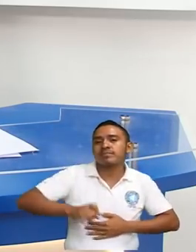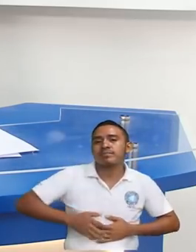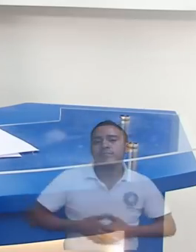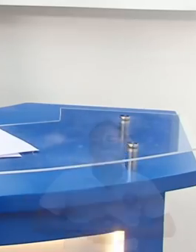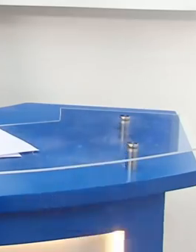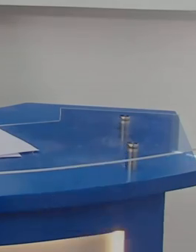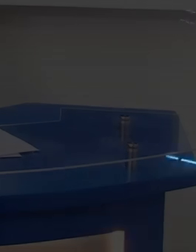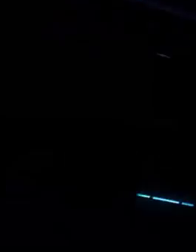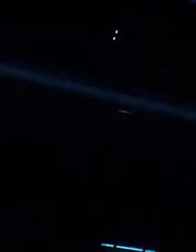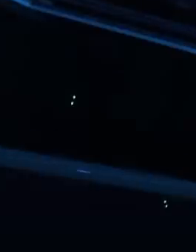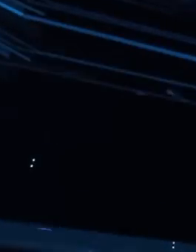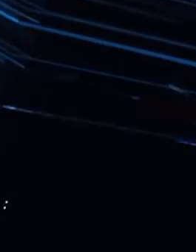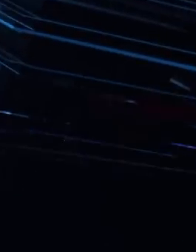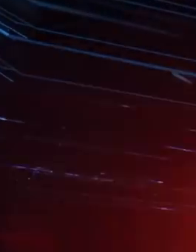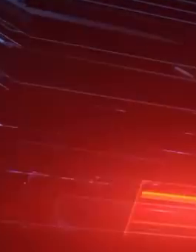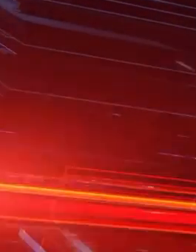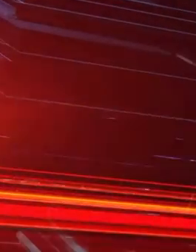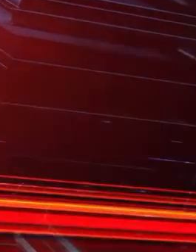sociales.